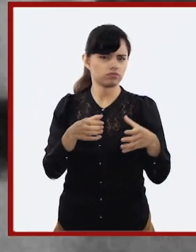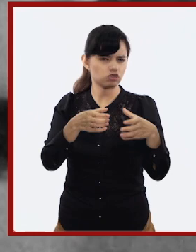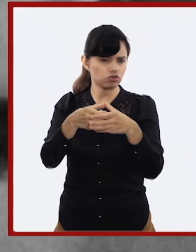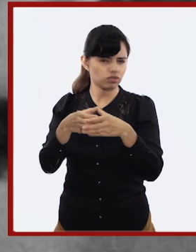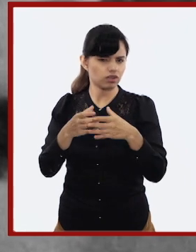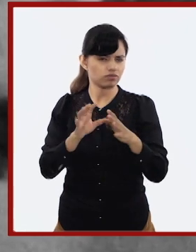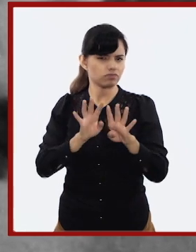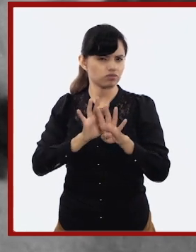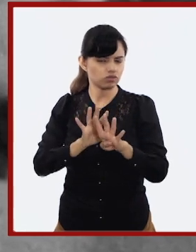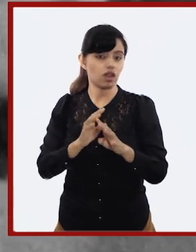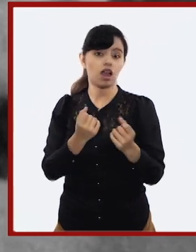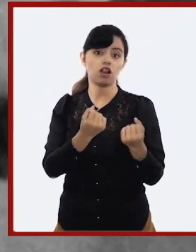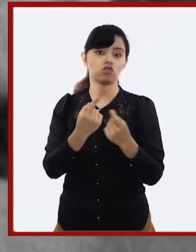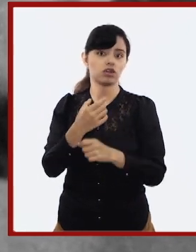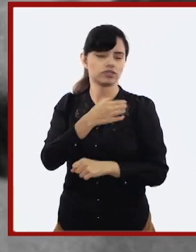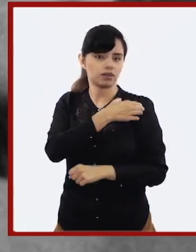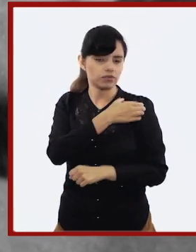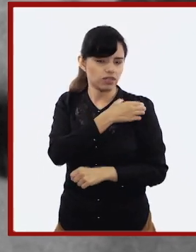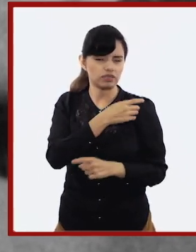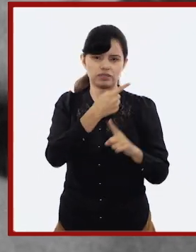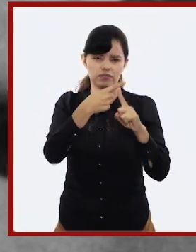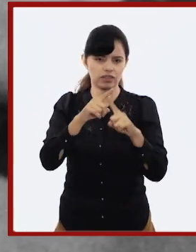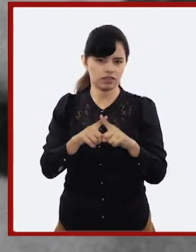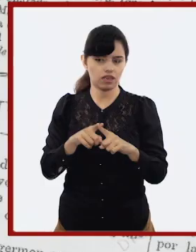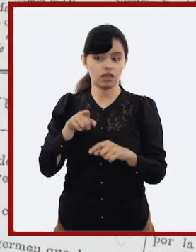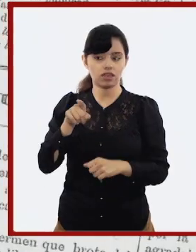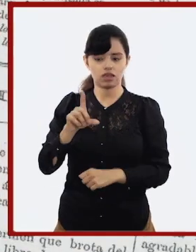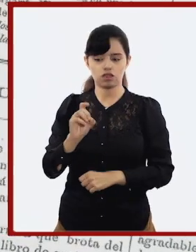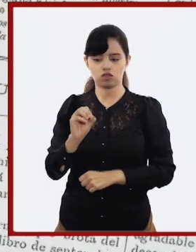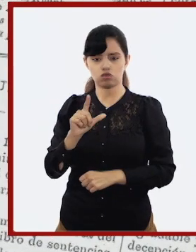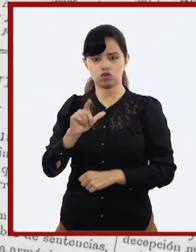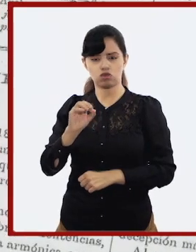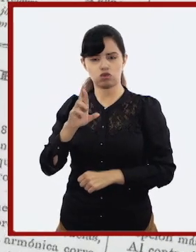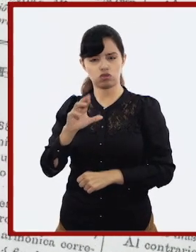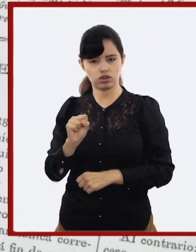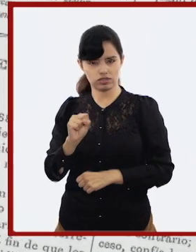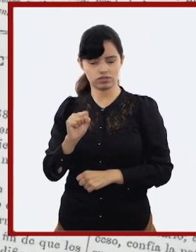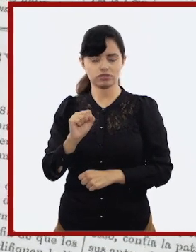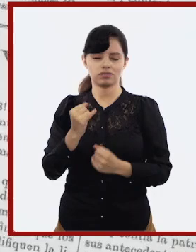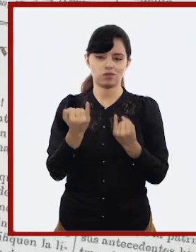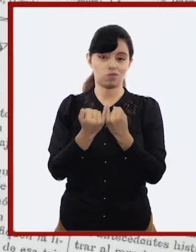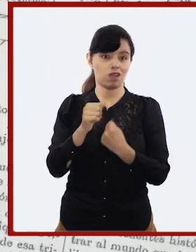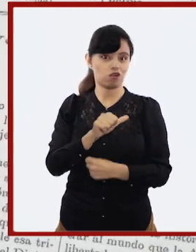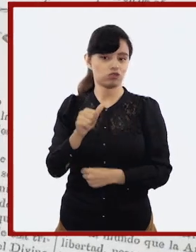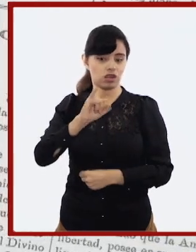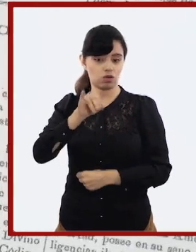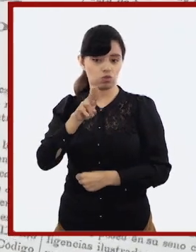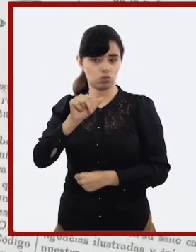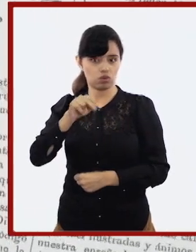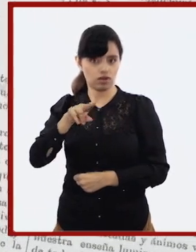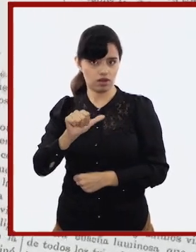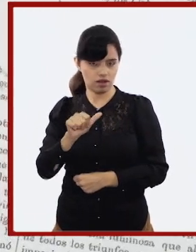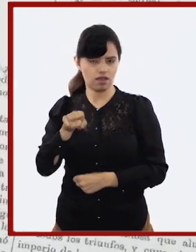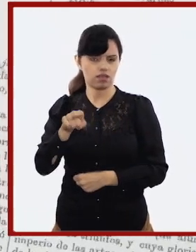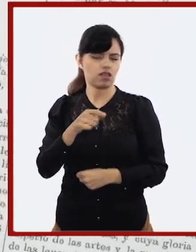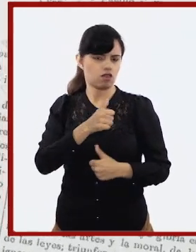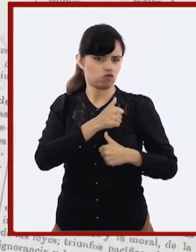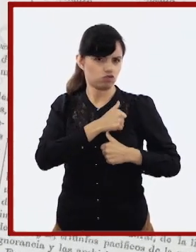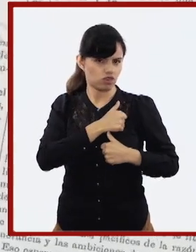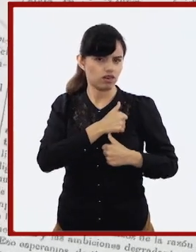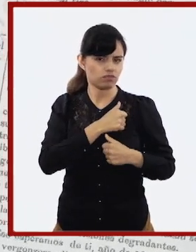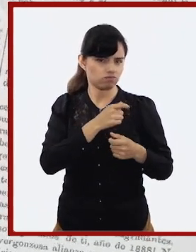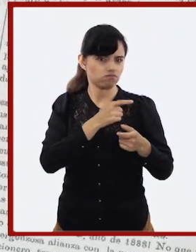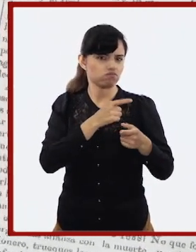de coronelas, entre ellas Dolores Jiménez y Muro y Juana Belén Gutiérrez. En la lucha por los derechos de las